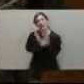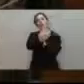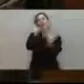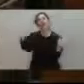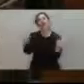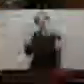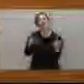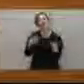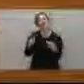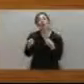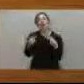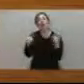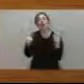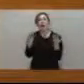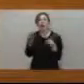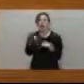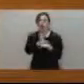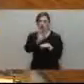negocio, señor consejero.